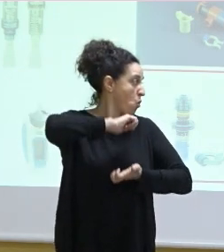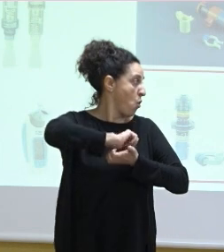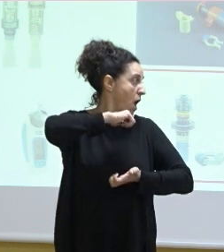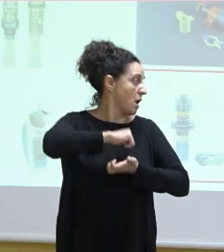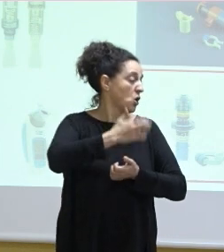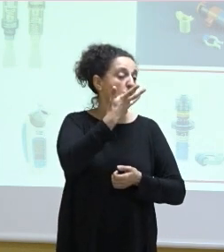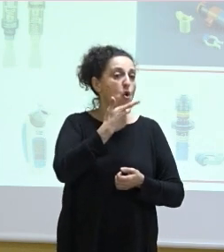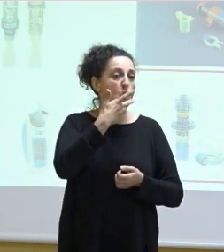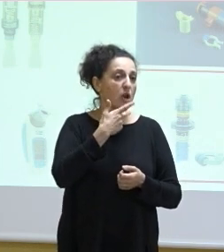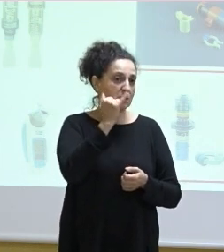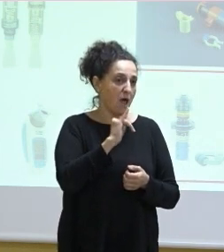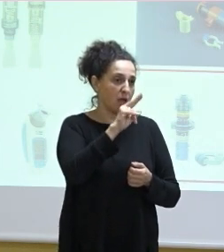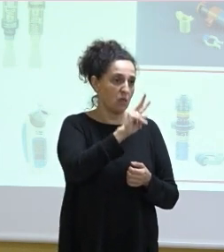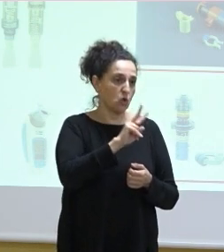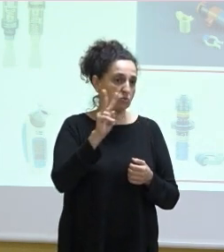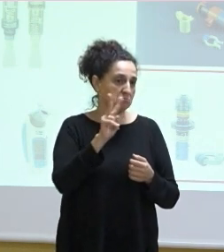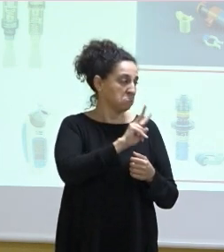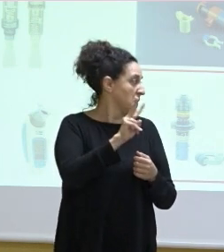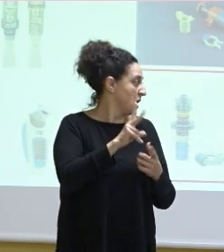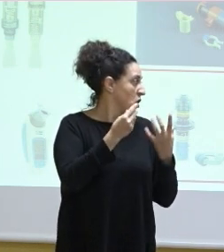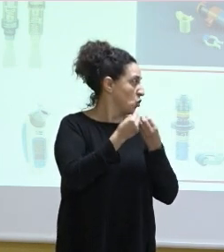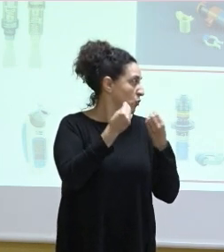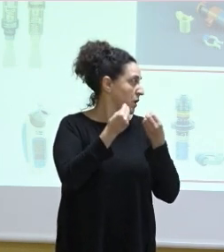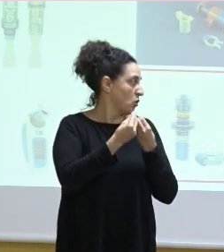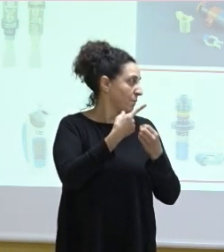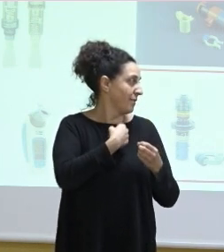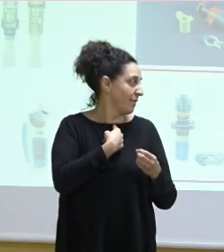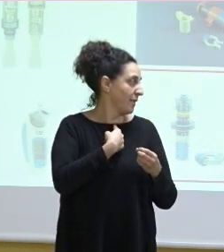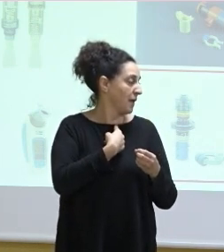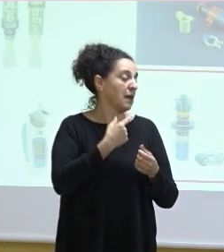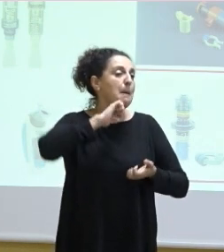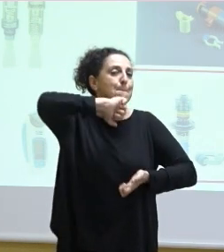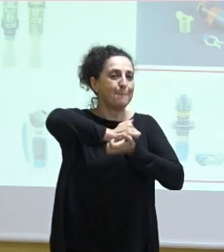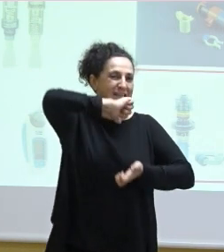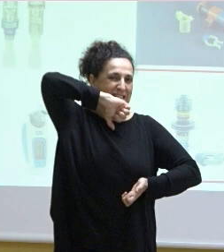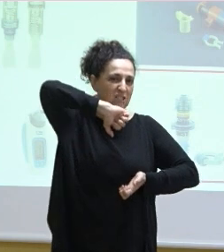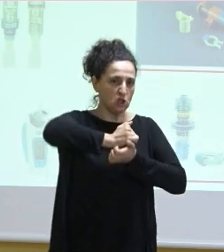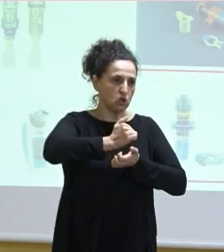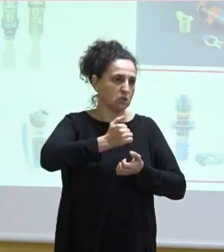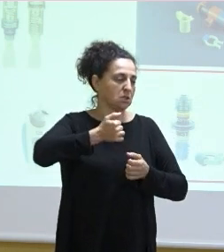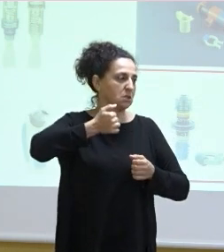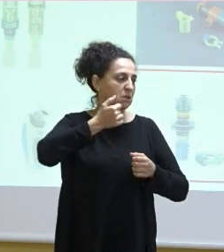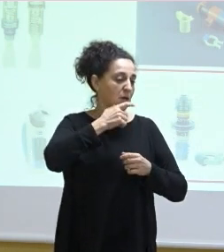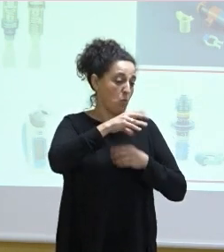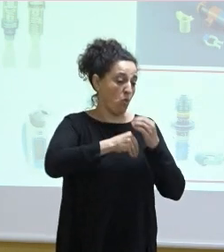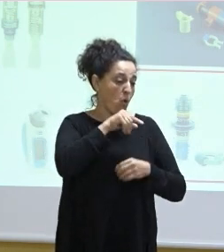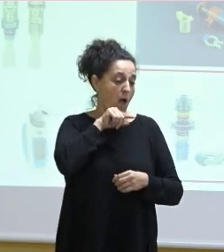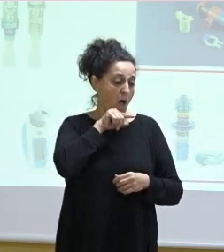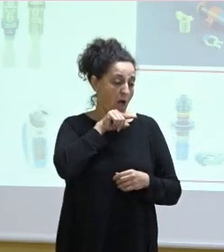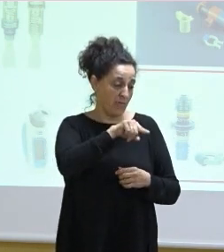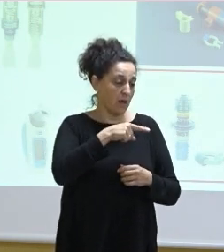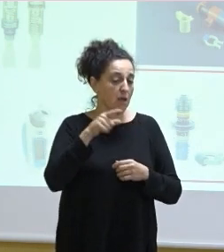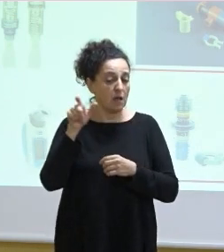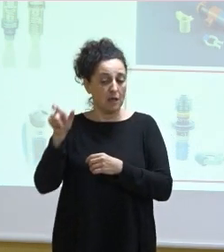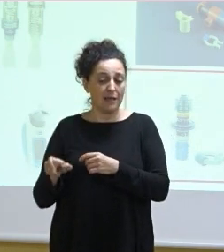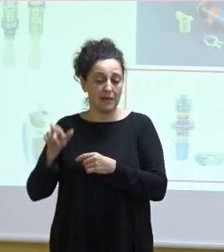unos colores que me indican diferentes numeritos, que es la presión a la que yo lo puedo poner, y es la presión que el